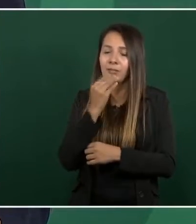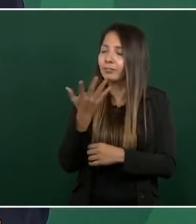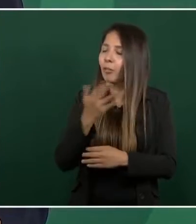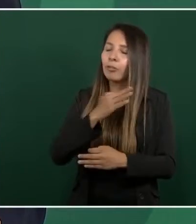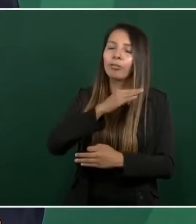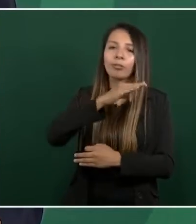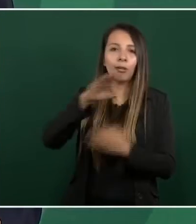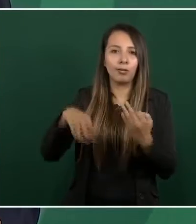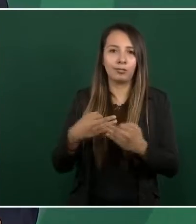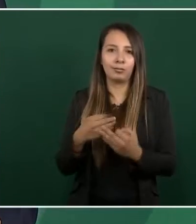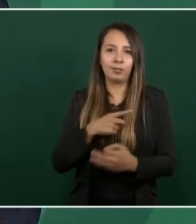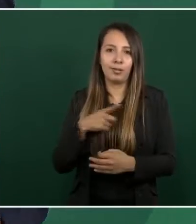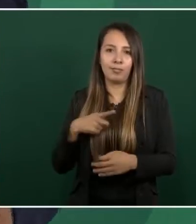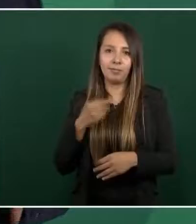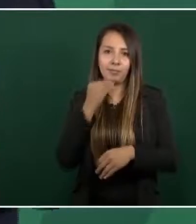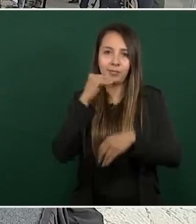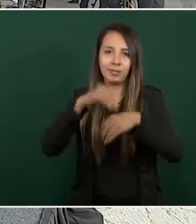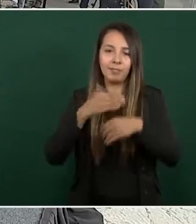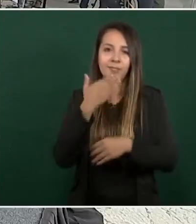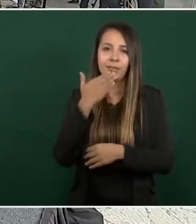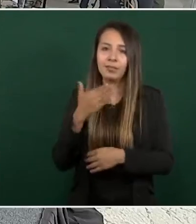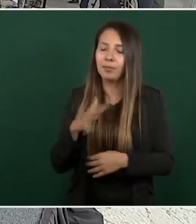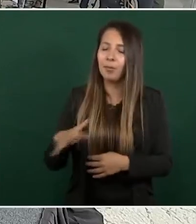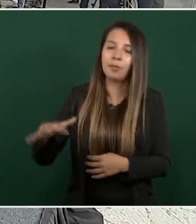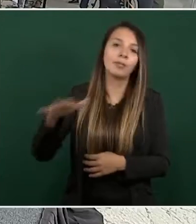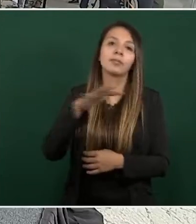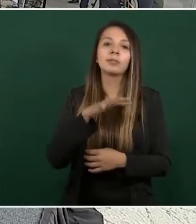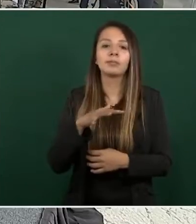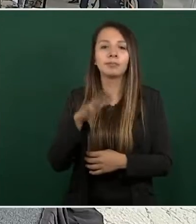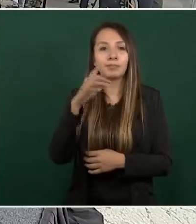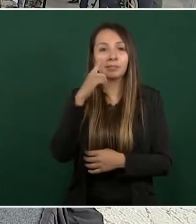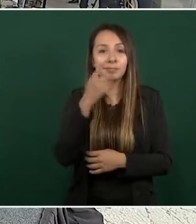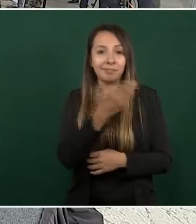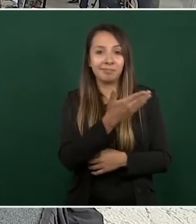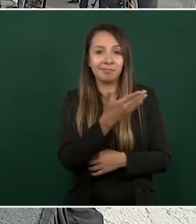Todos nos debemos de portar bien. Miren lo que puso